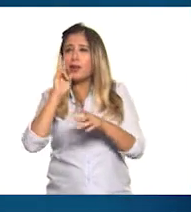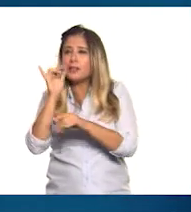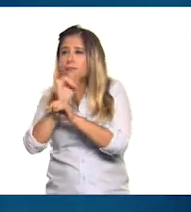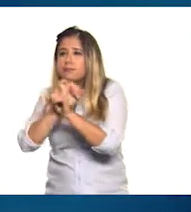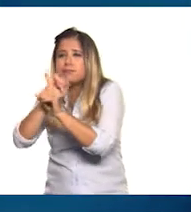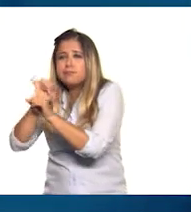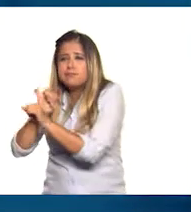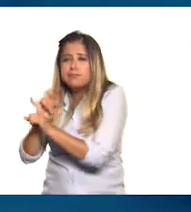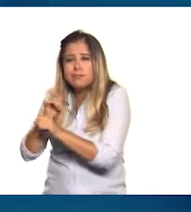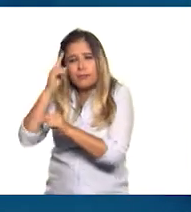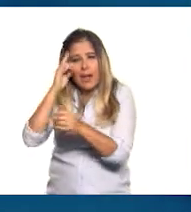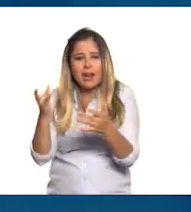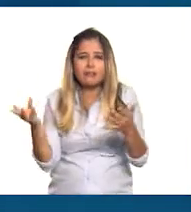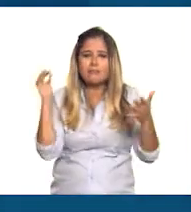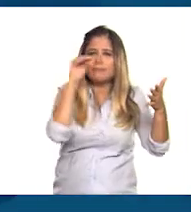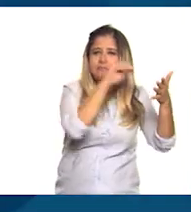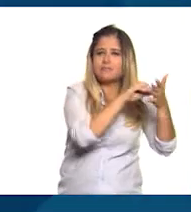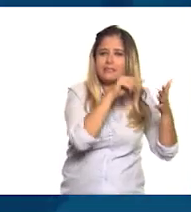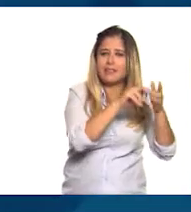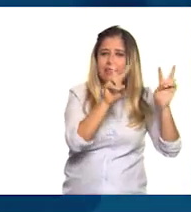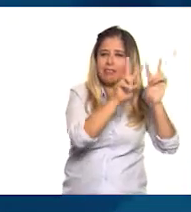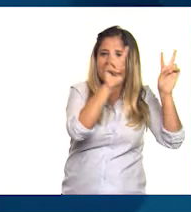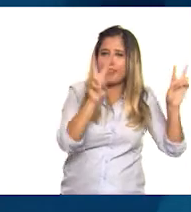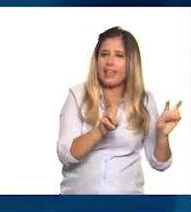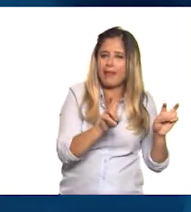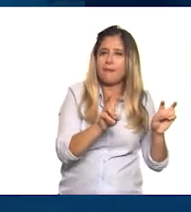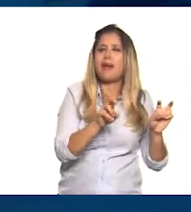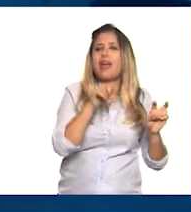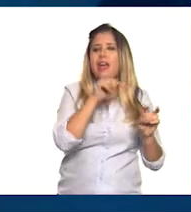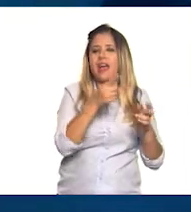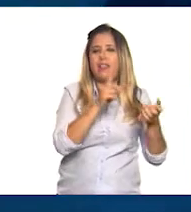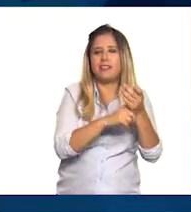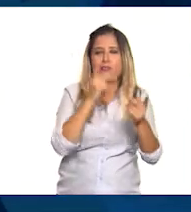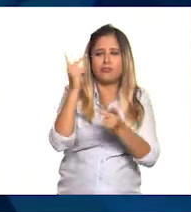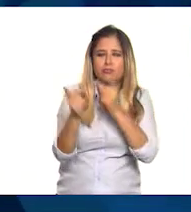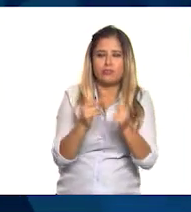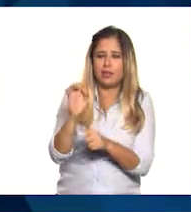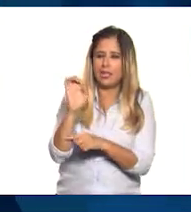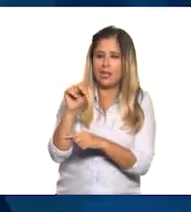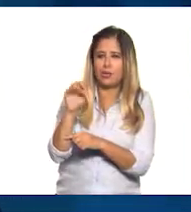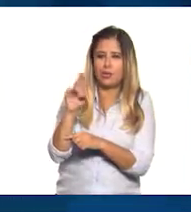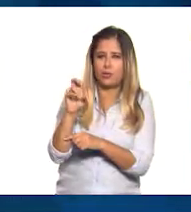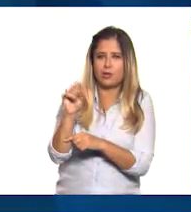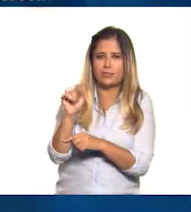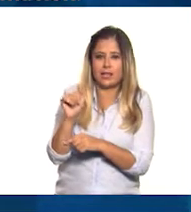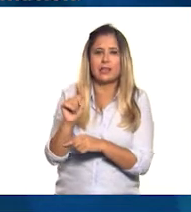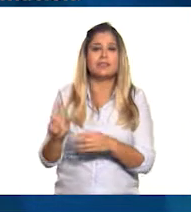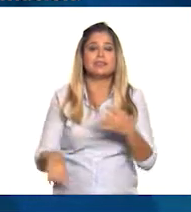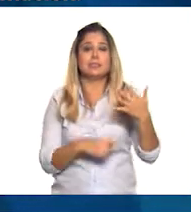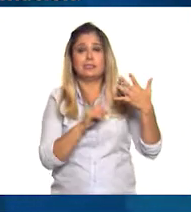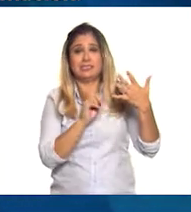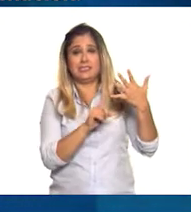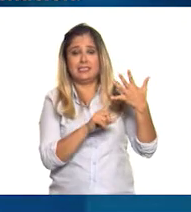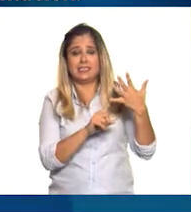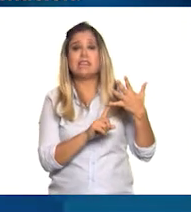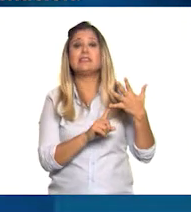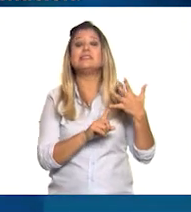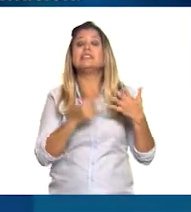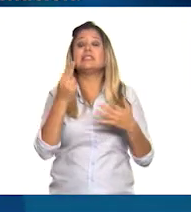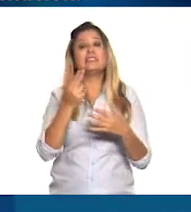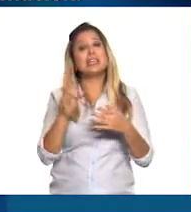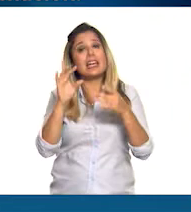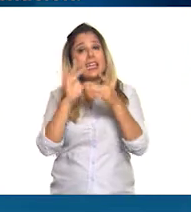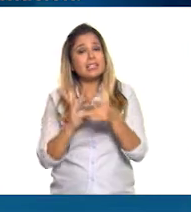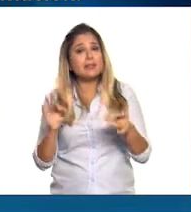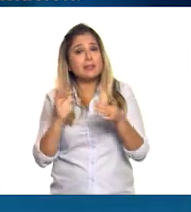se incluirán en el encabezado según nuestras necesidades de información. Número 5, definir a